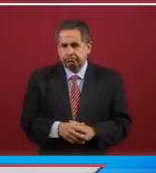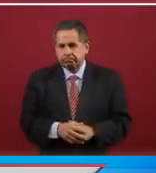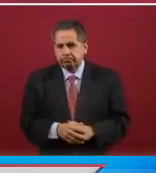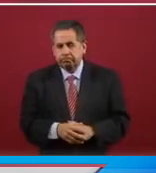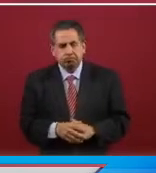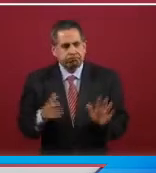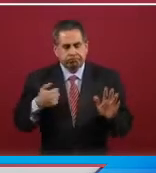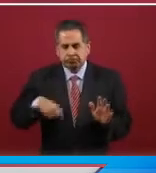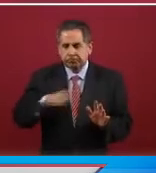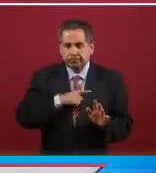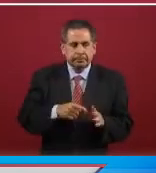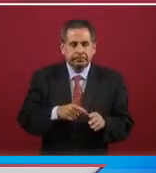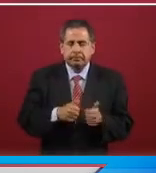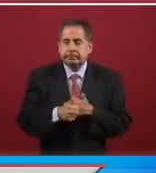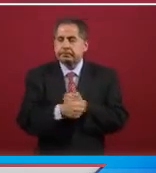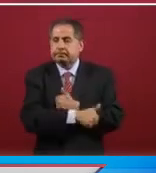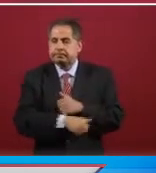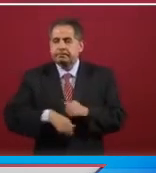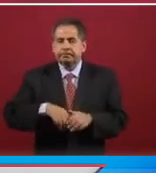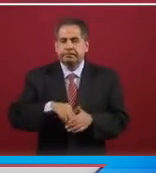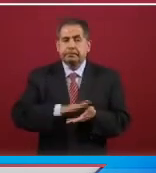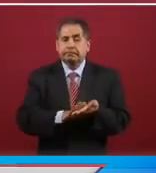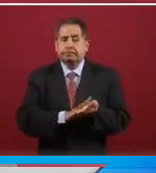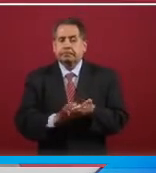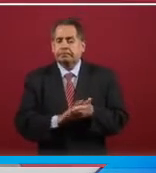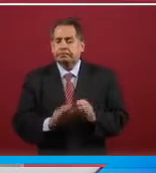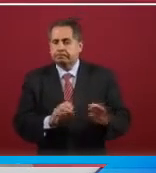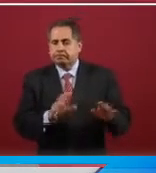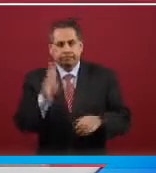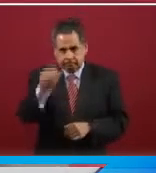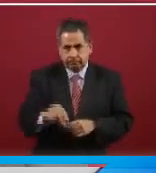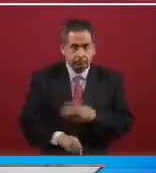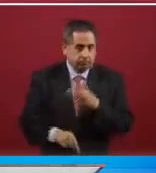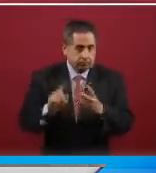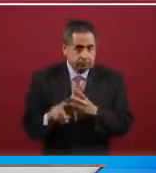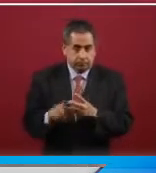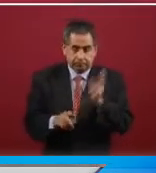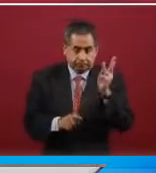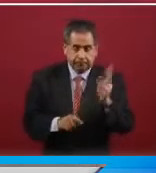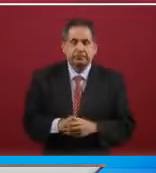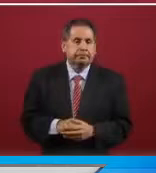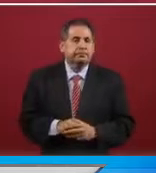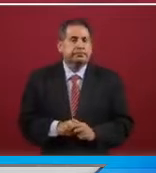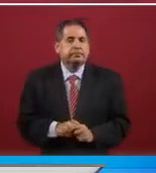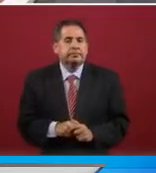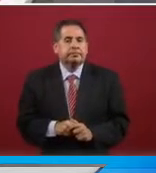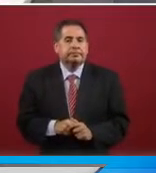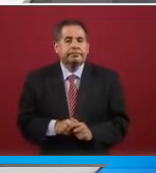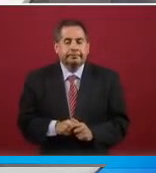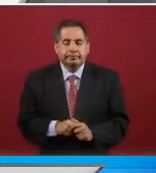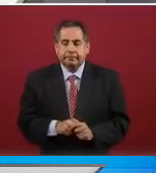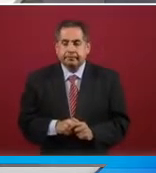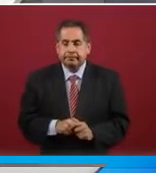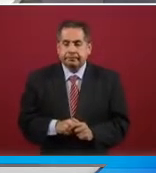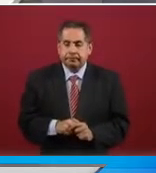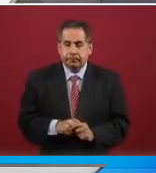que desvió más de 5,000 millones de pesos. El presidente reitera cero corrupción y cero impunidad, no solapar actos de corrupción de nadie, y se está apoyando